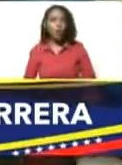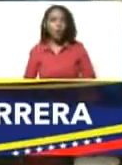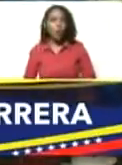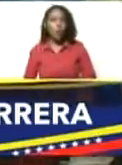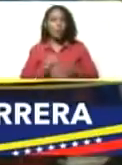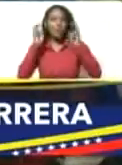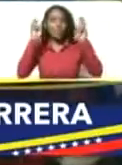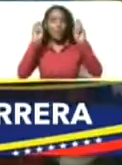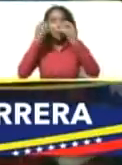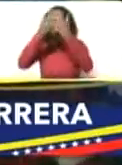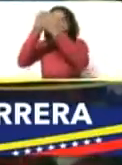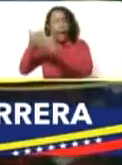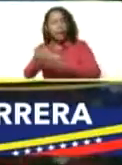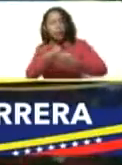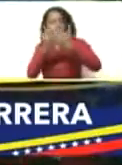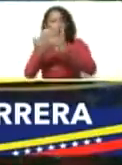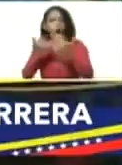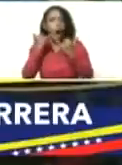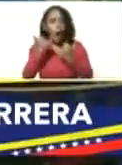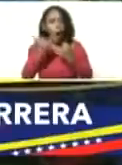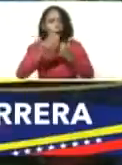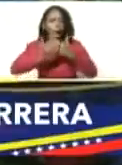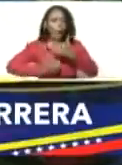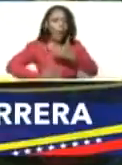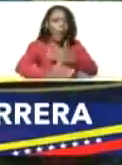motivo de estudio, una cátedra de ahora en adelante,